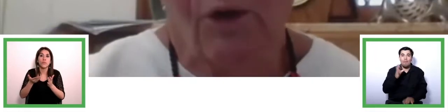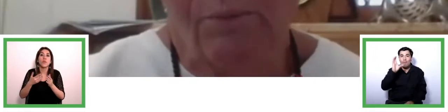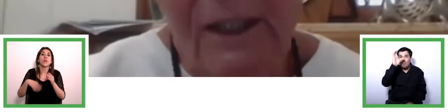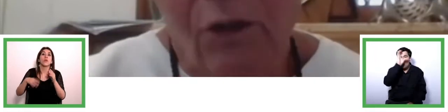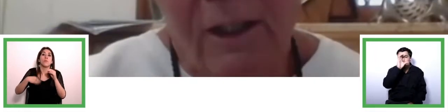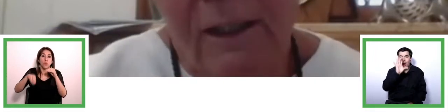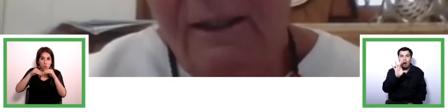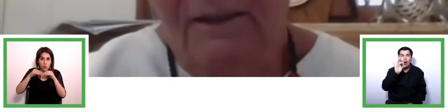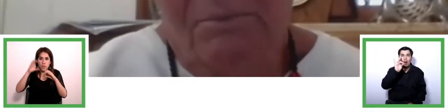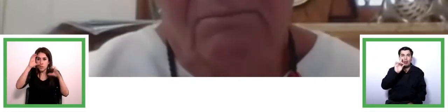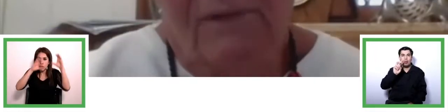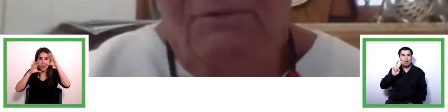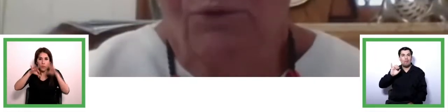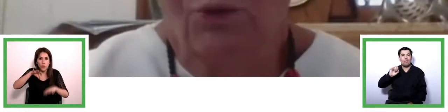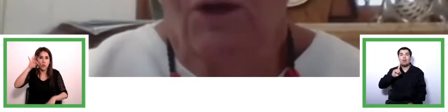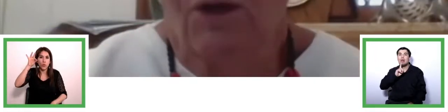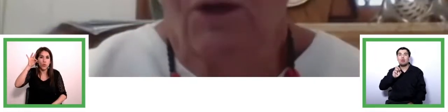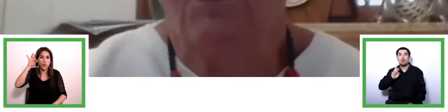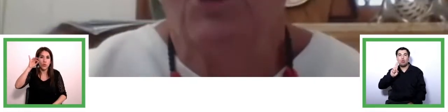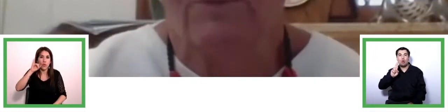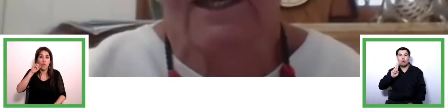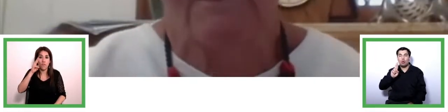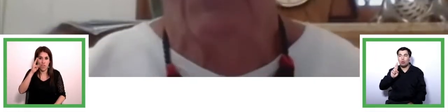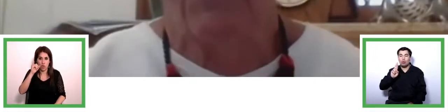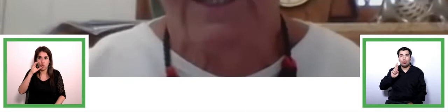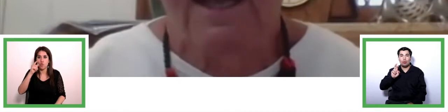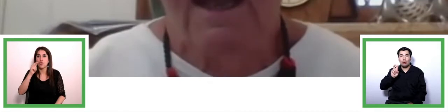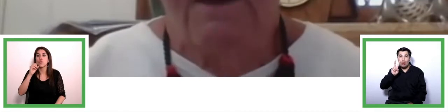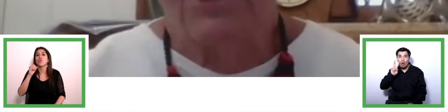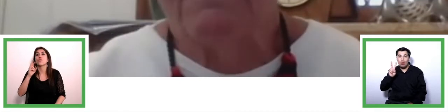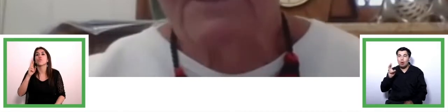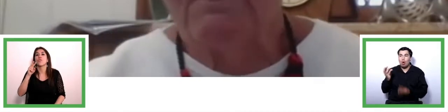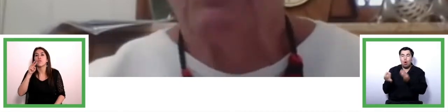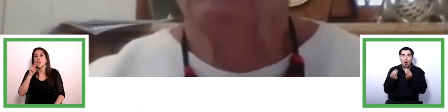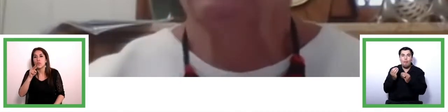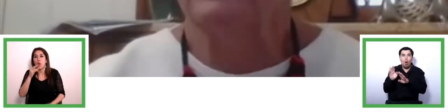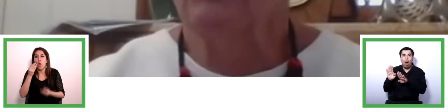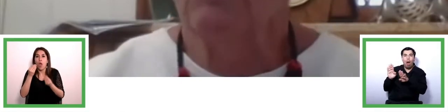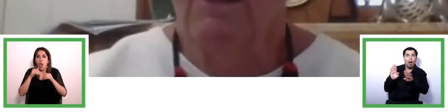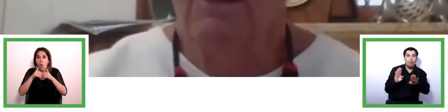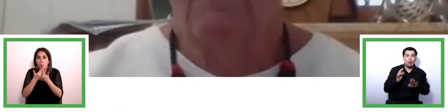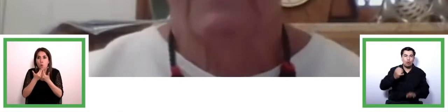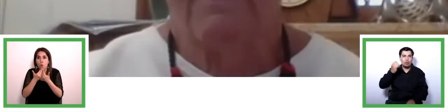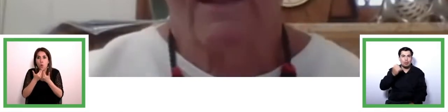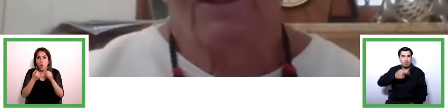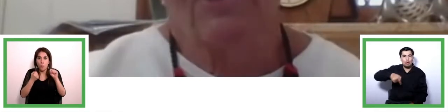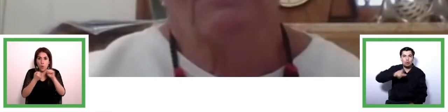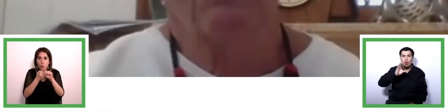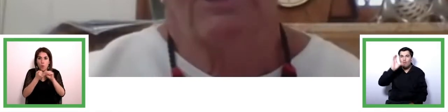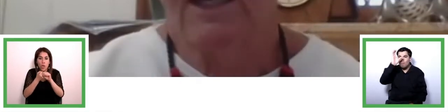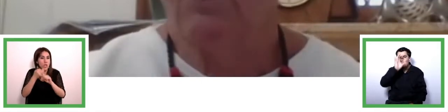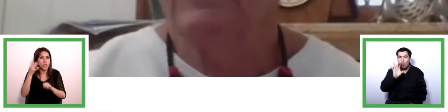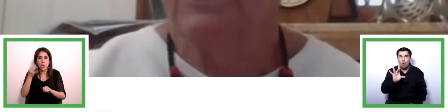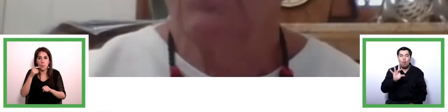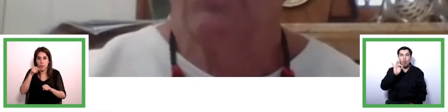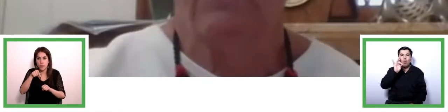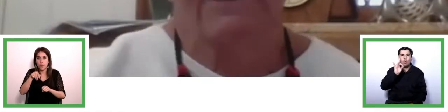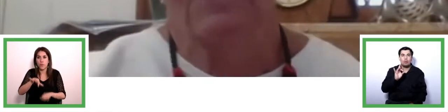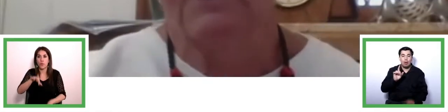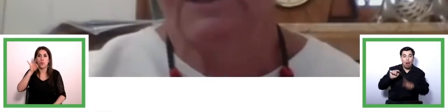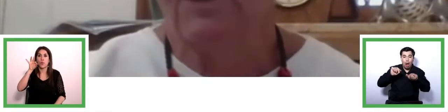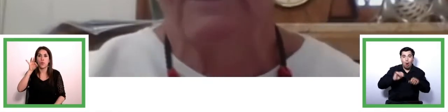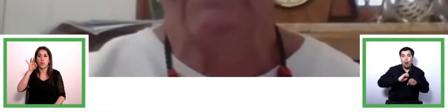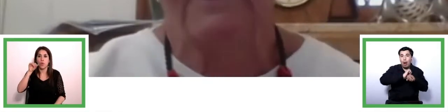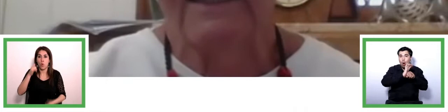y veo, Víctor, y me ha gustado mucho ver que apoyáis, pues siempre estamos buscando financiaciones, porque ahora con el COVID